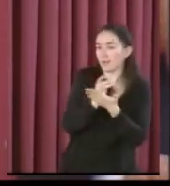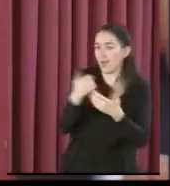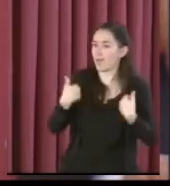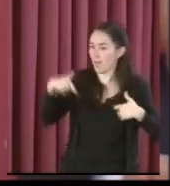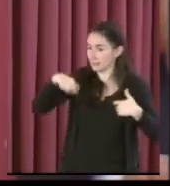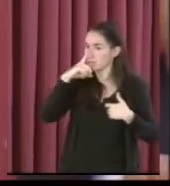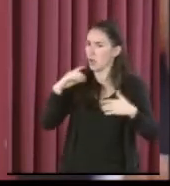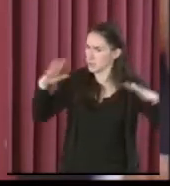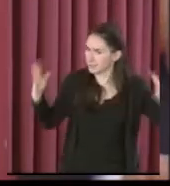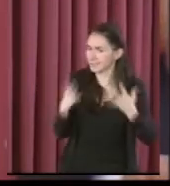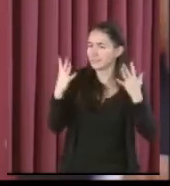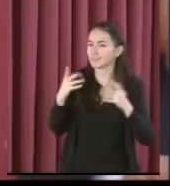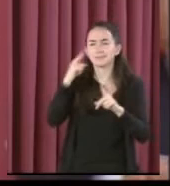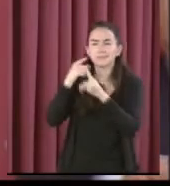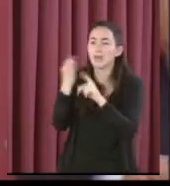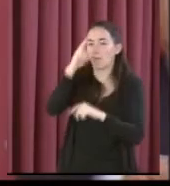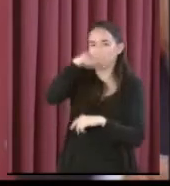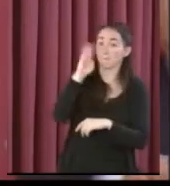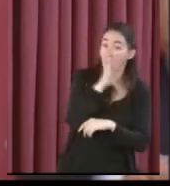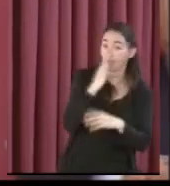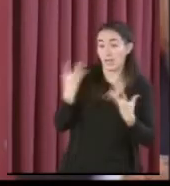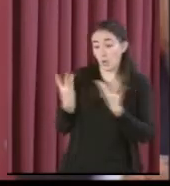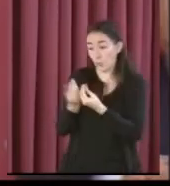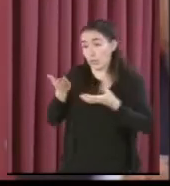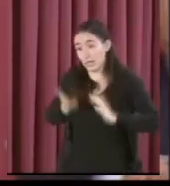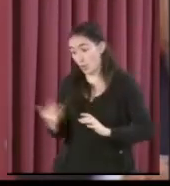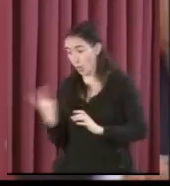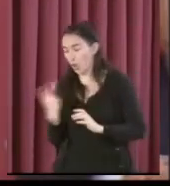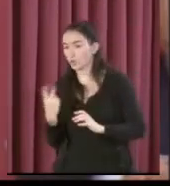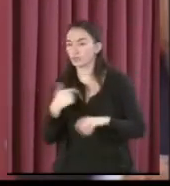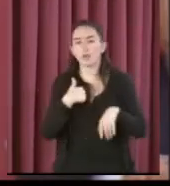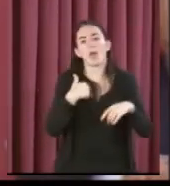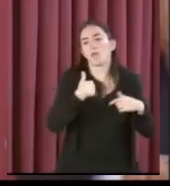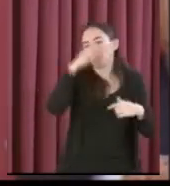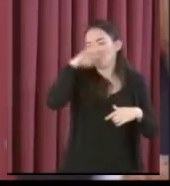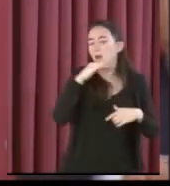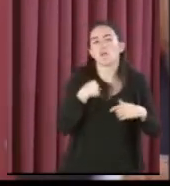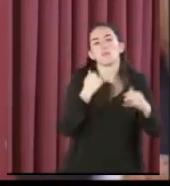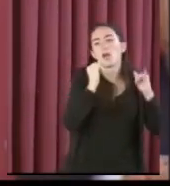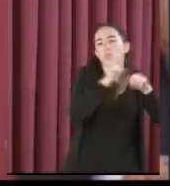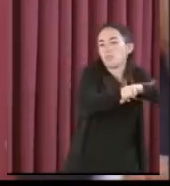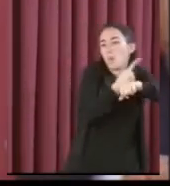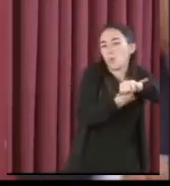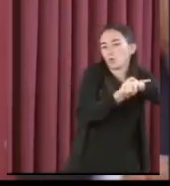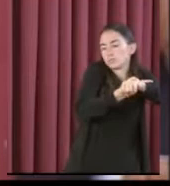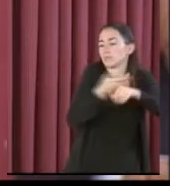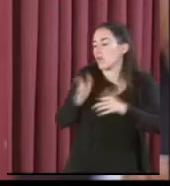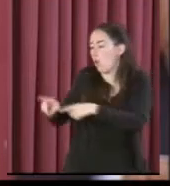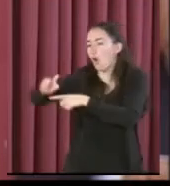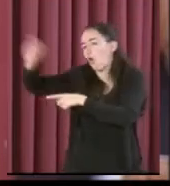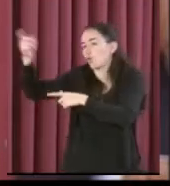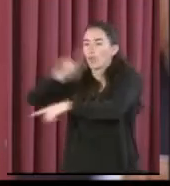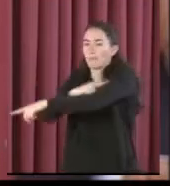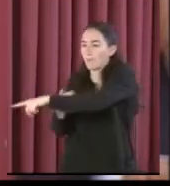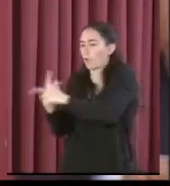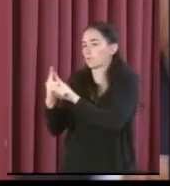que posibilita que padres e hijos practiquen deportes diferentes a la misma hora y en la misma instalación. O el programa